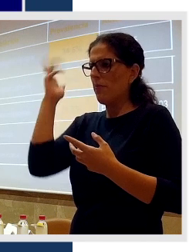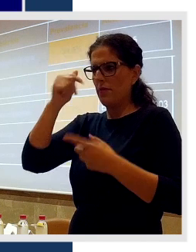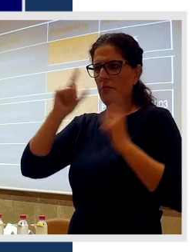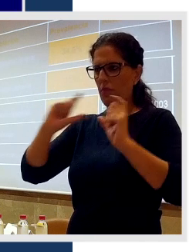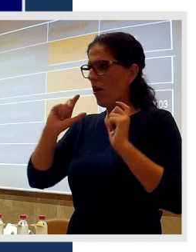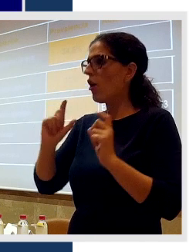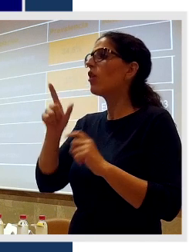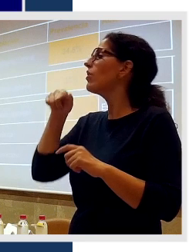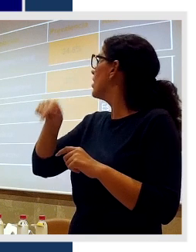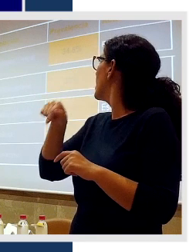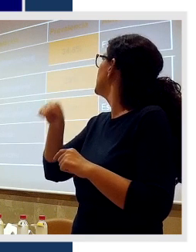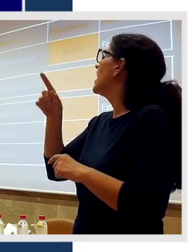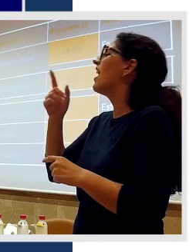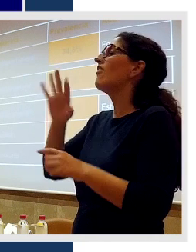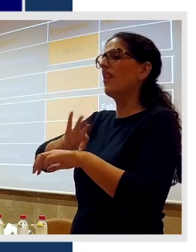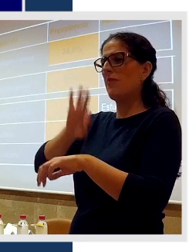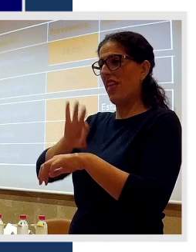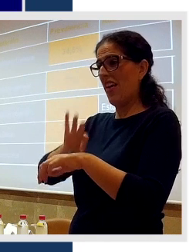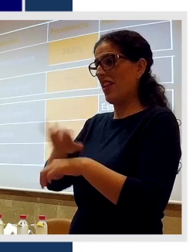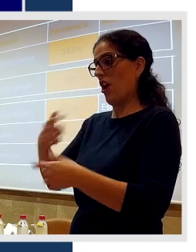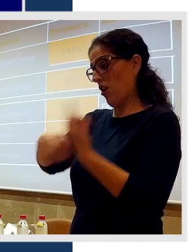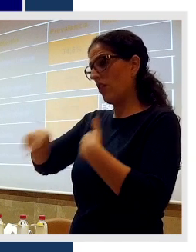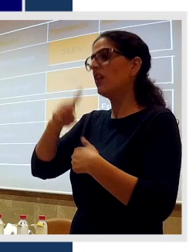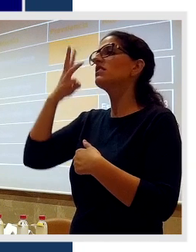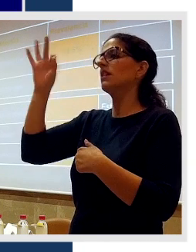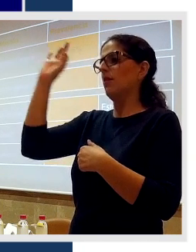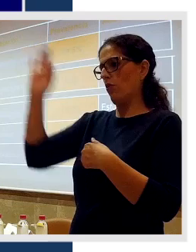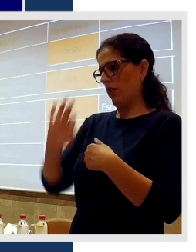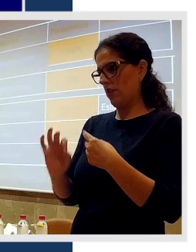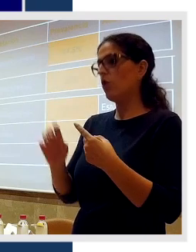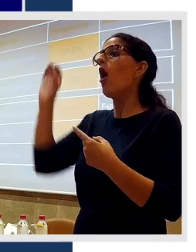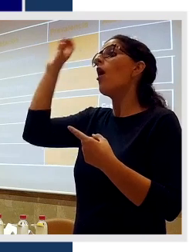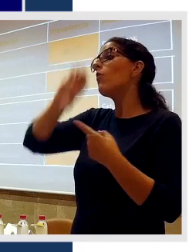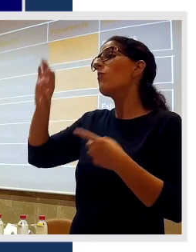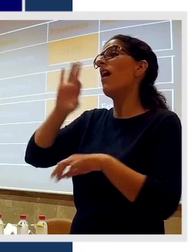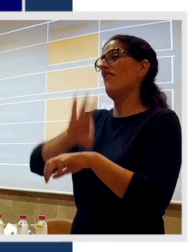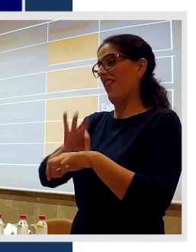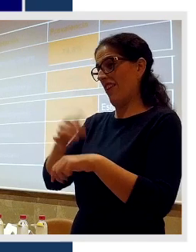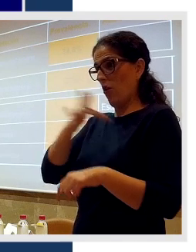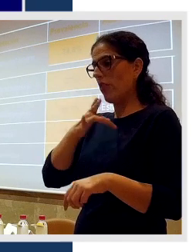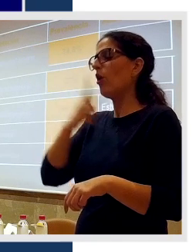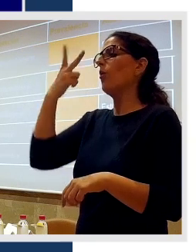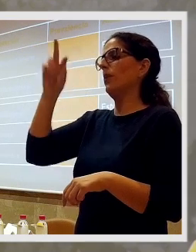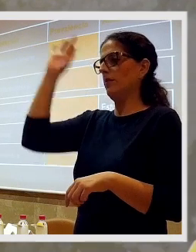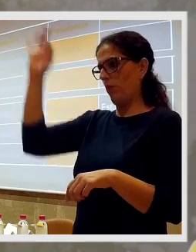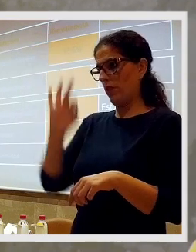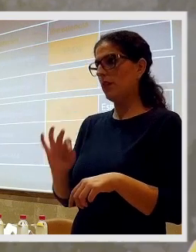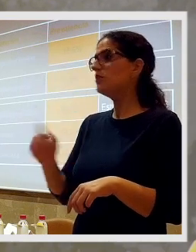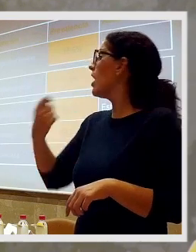de un 30% de la población. En Europa es de un 20%. Fijaros, y en